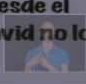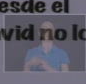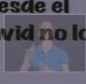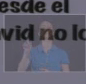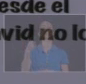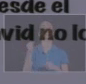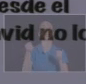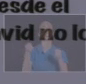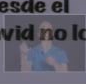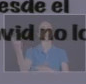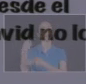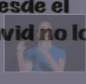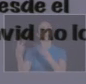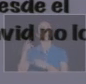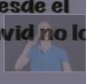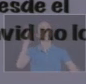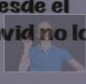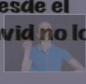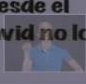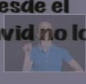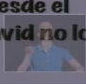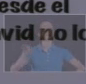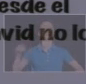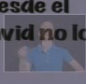¿Y qué representa Joab?